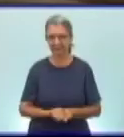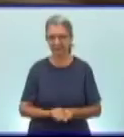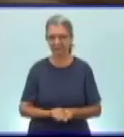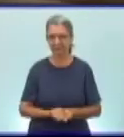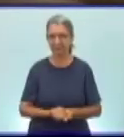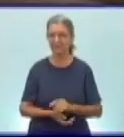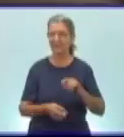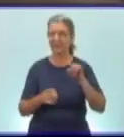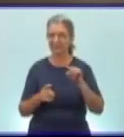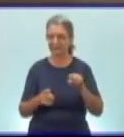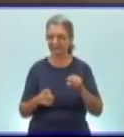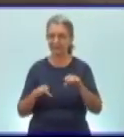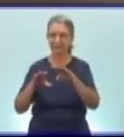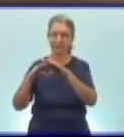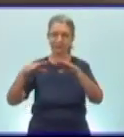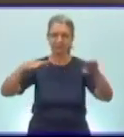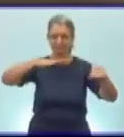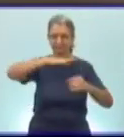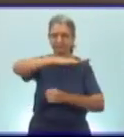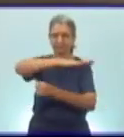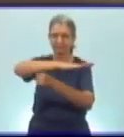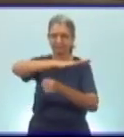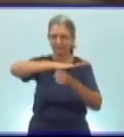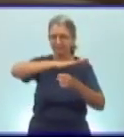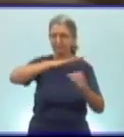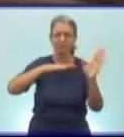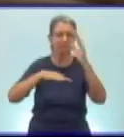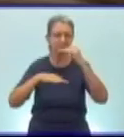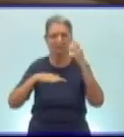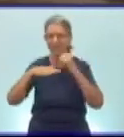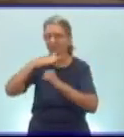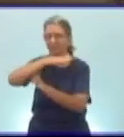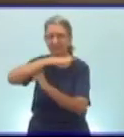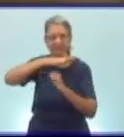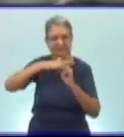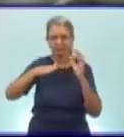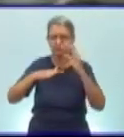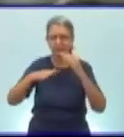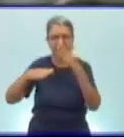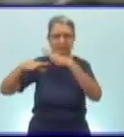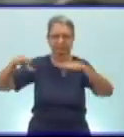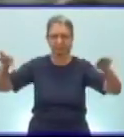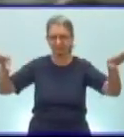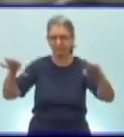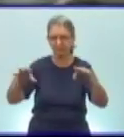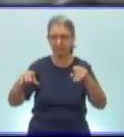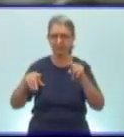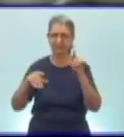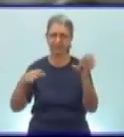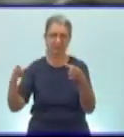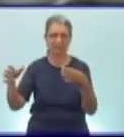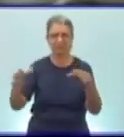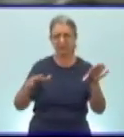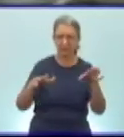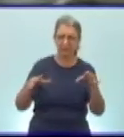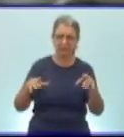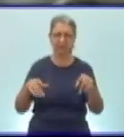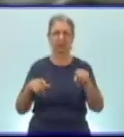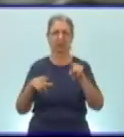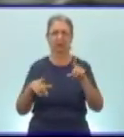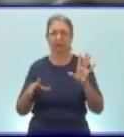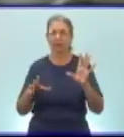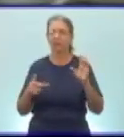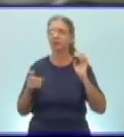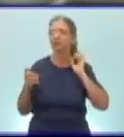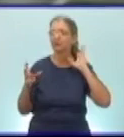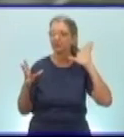Galloping Gertie, el puente que acababan de inaugurar comenzó a oscilar incontrolablemente. Hace que se me erice el pelo de la nuca solo con